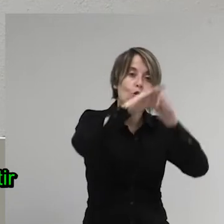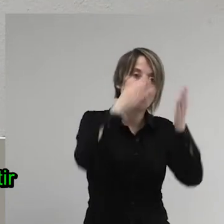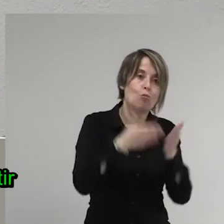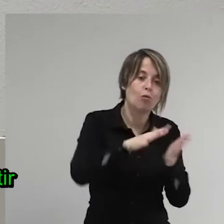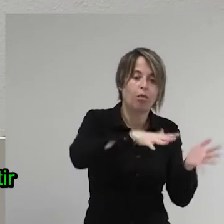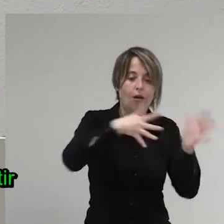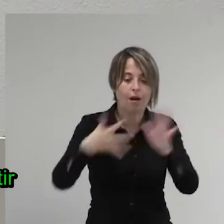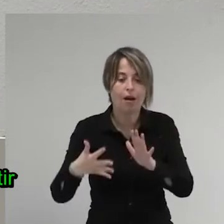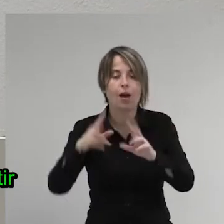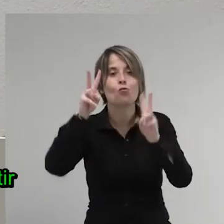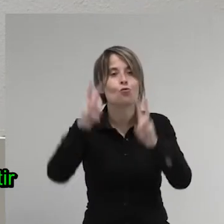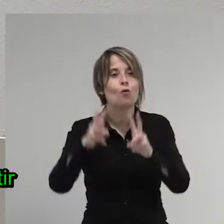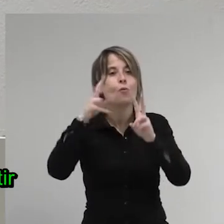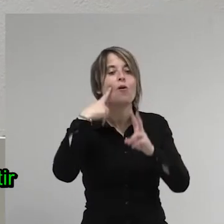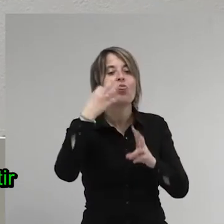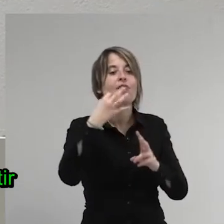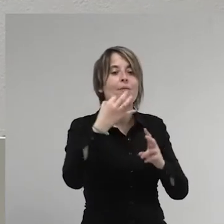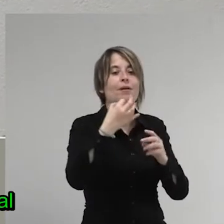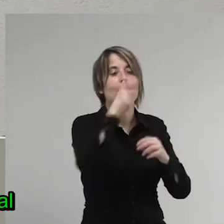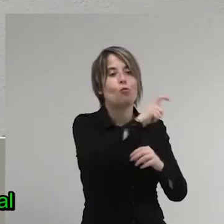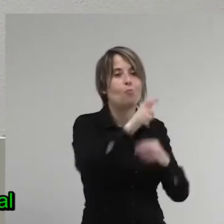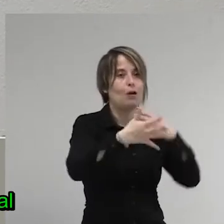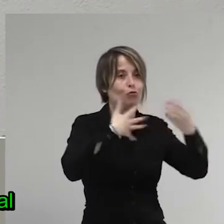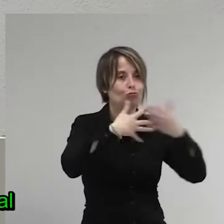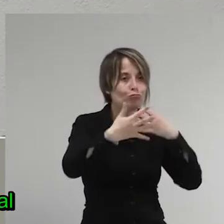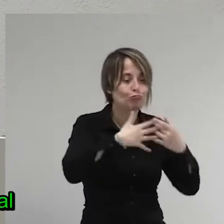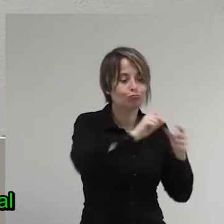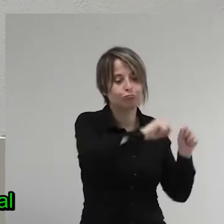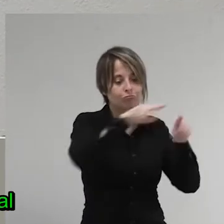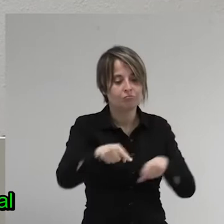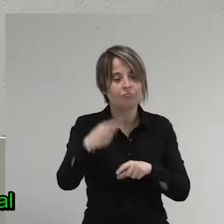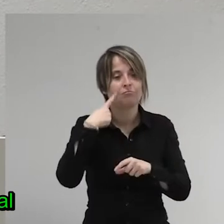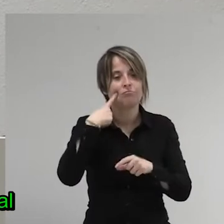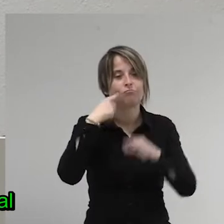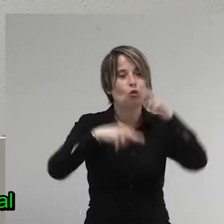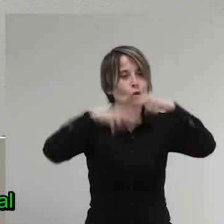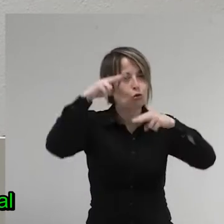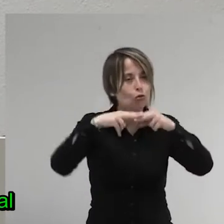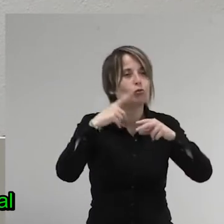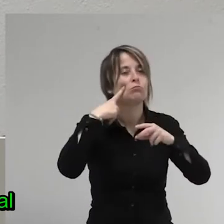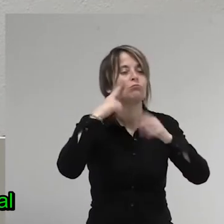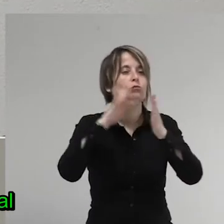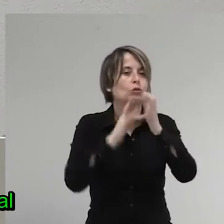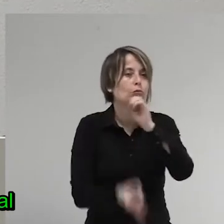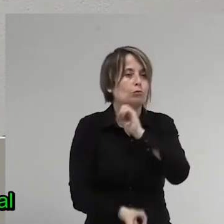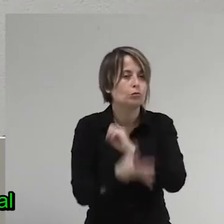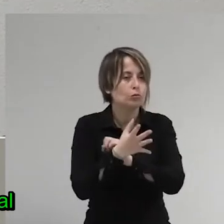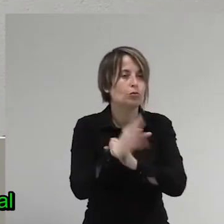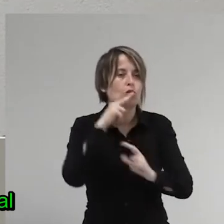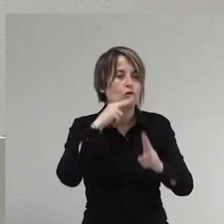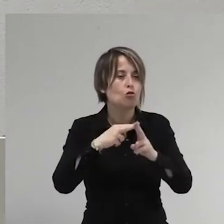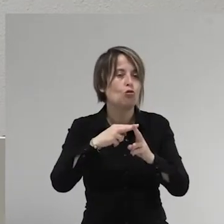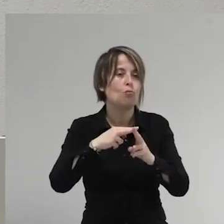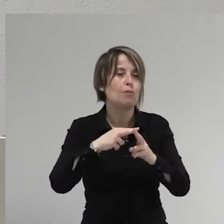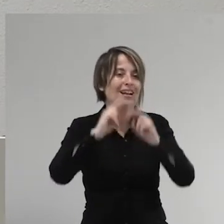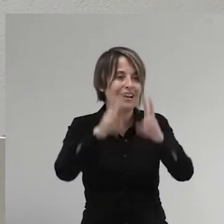de obra para convertir la materia prima en recursos y después traer, o sea, poder desarrollar lo que llamaron la revolución